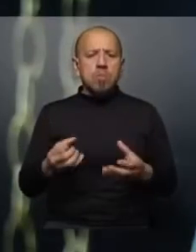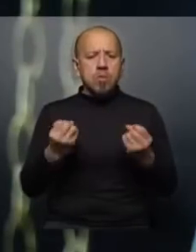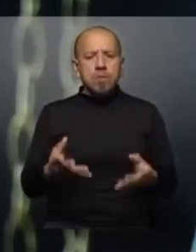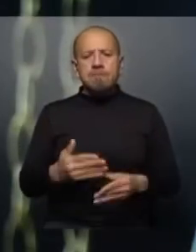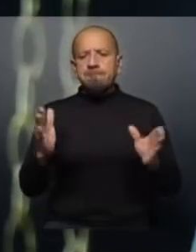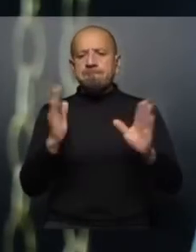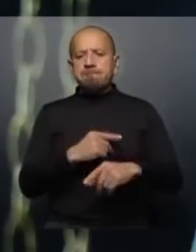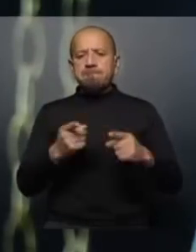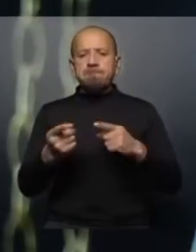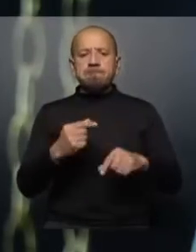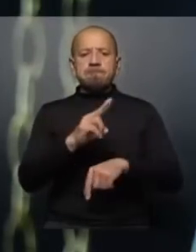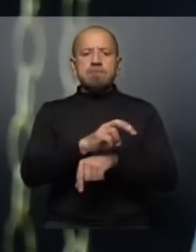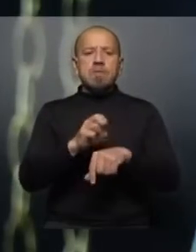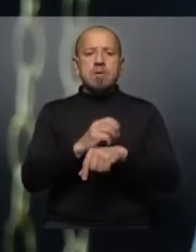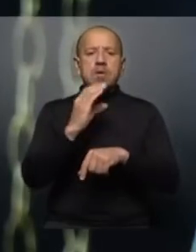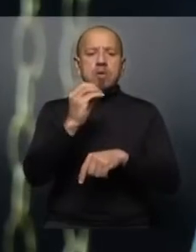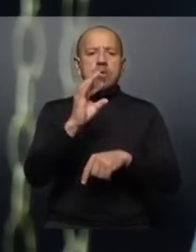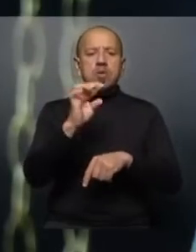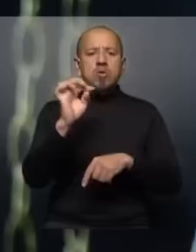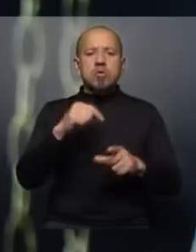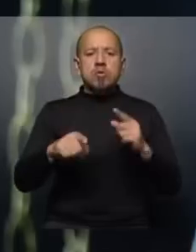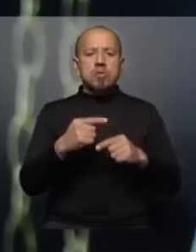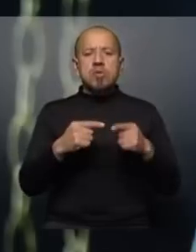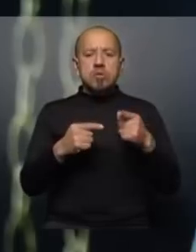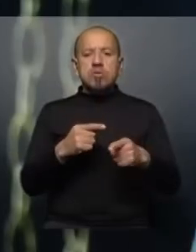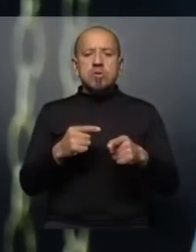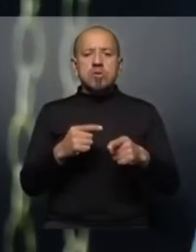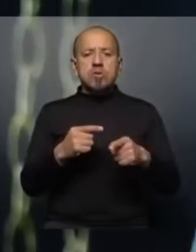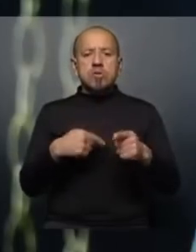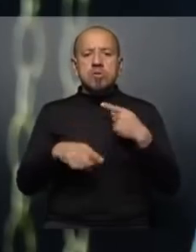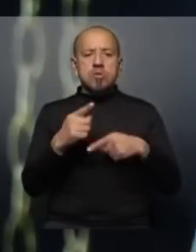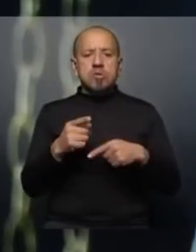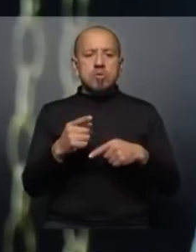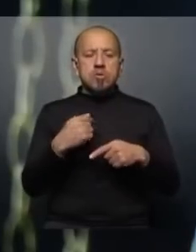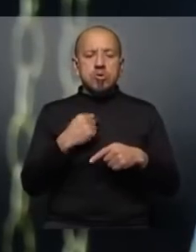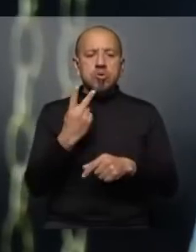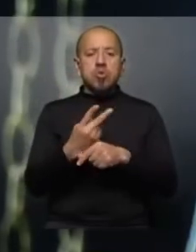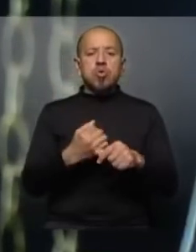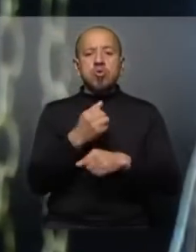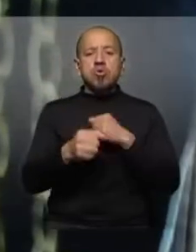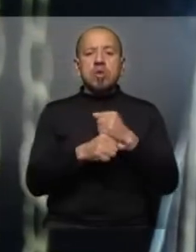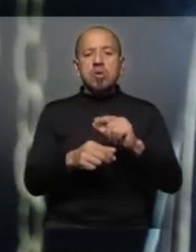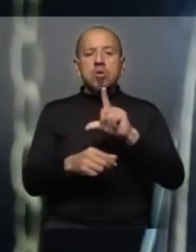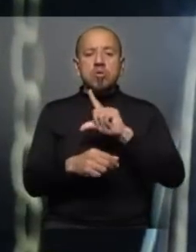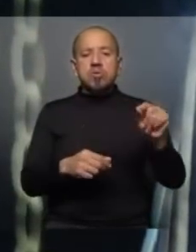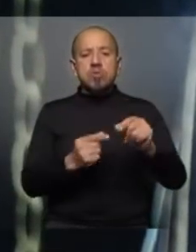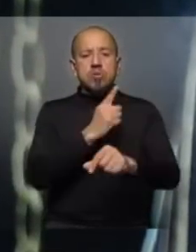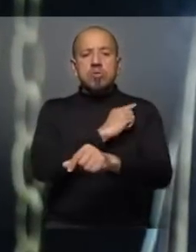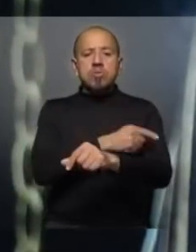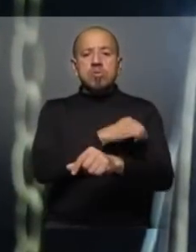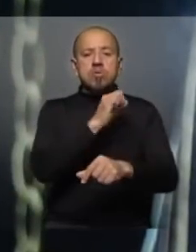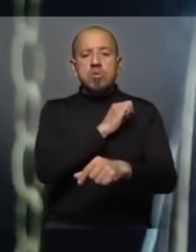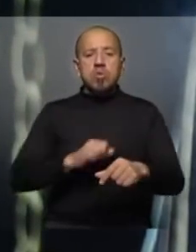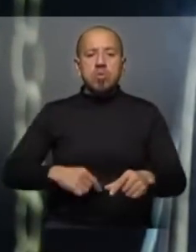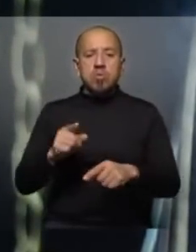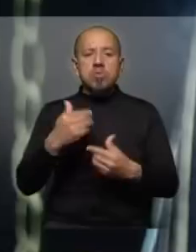podido Designar a un fiscal de corte es decir es una Furia con su propia incapacidad porque yo Hace 2 años que me fui y el poder ejecutivo hasta ahora no